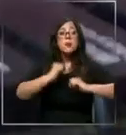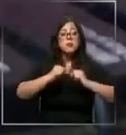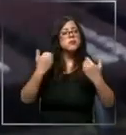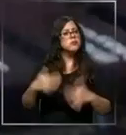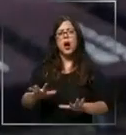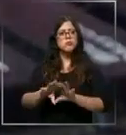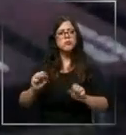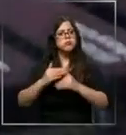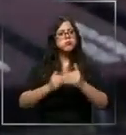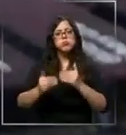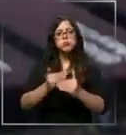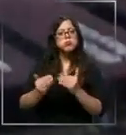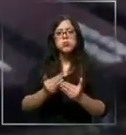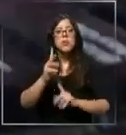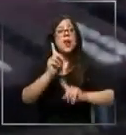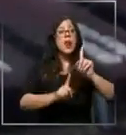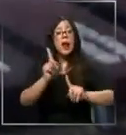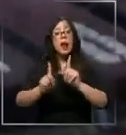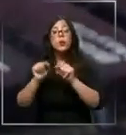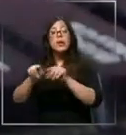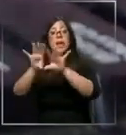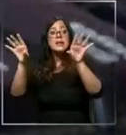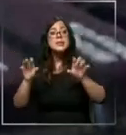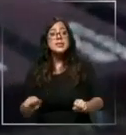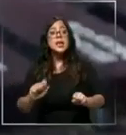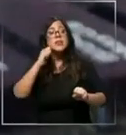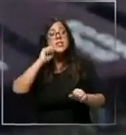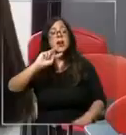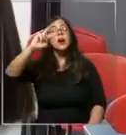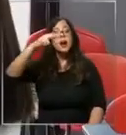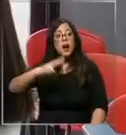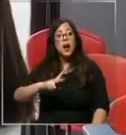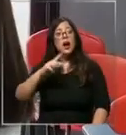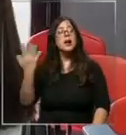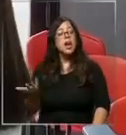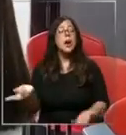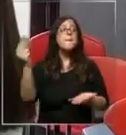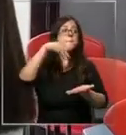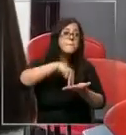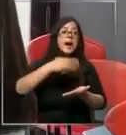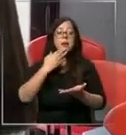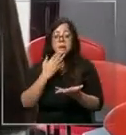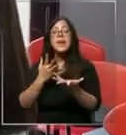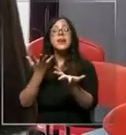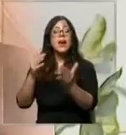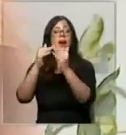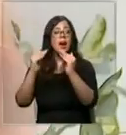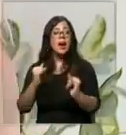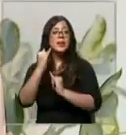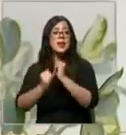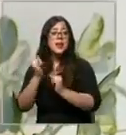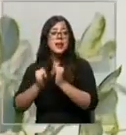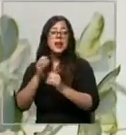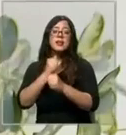han implementado, sobre todo en aquellas donde el sistema es híbrido, es decir, presencial y teletrabajo.